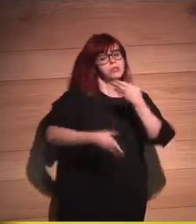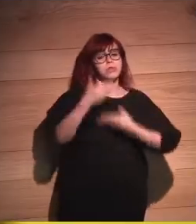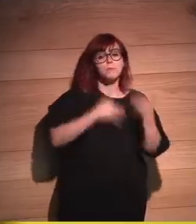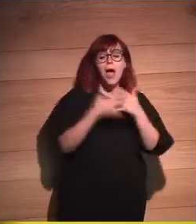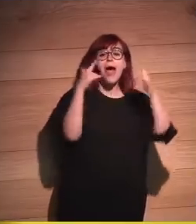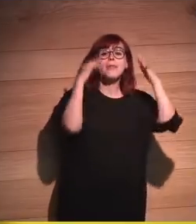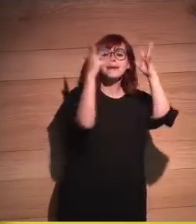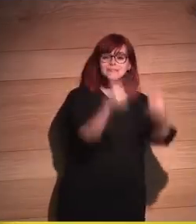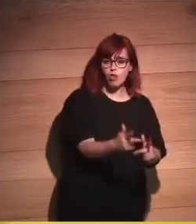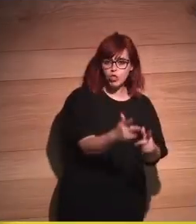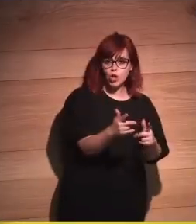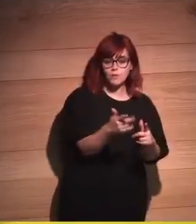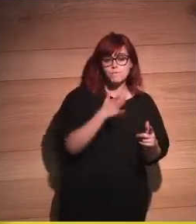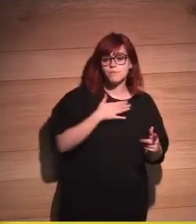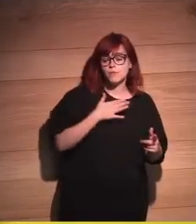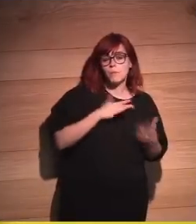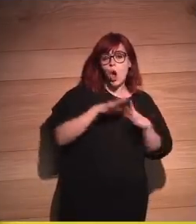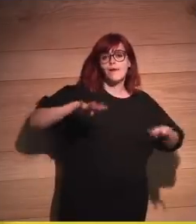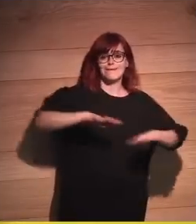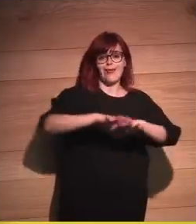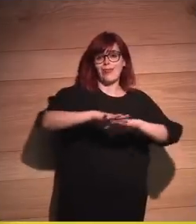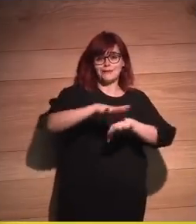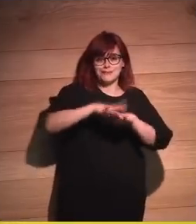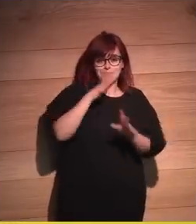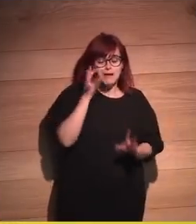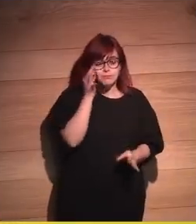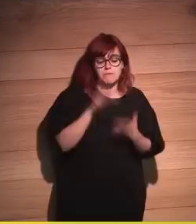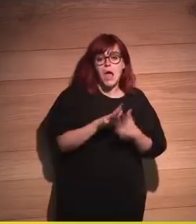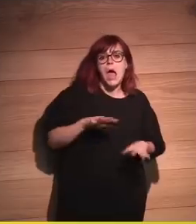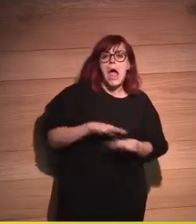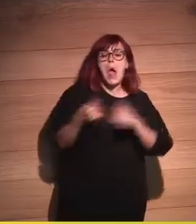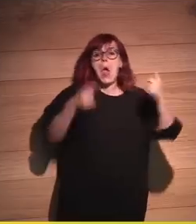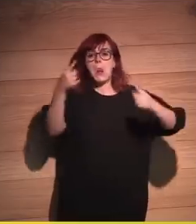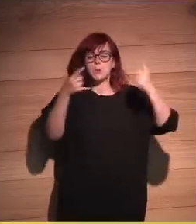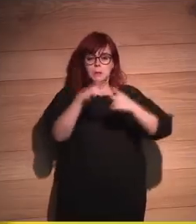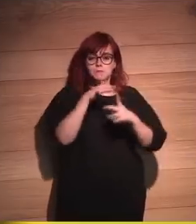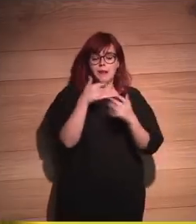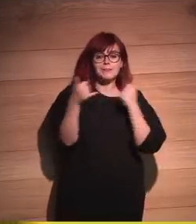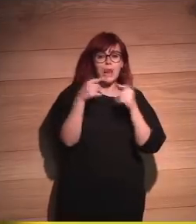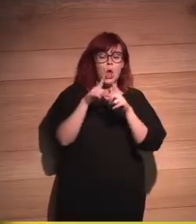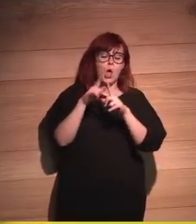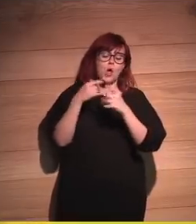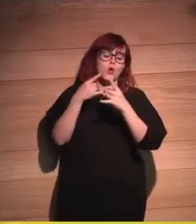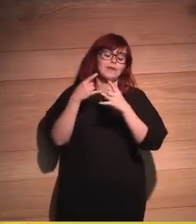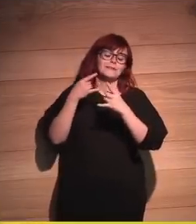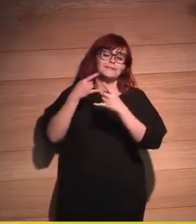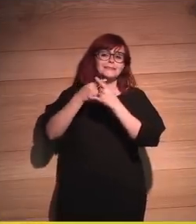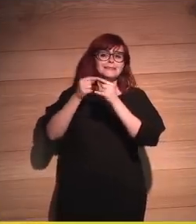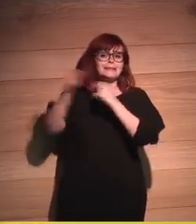La administración no es propietaria de las redes, sí es propietaria de algunas redes de telecomunicación, pero no de